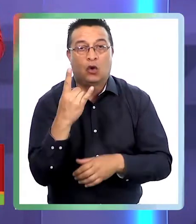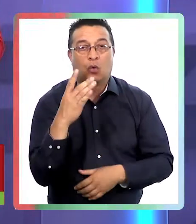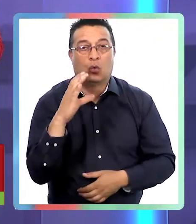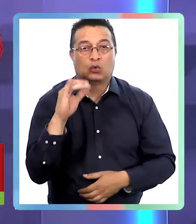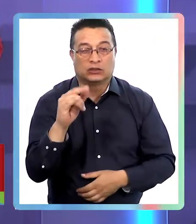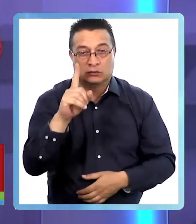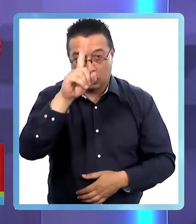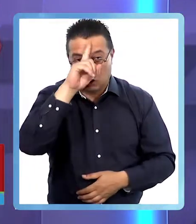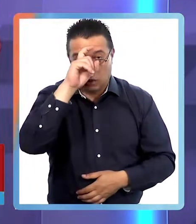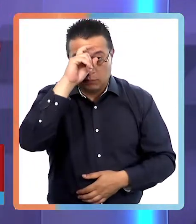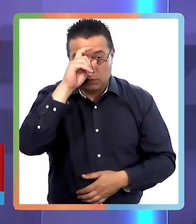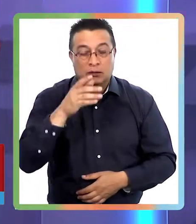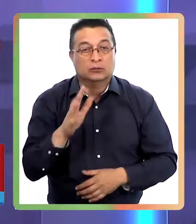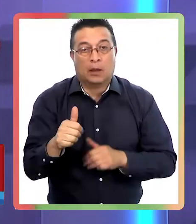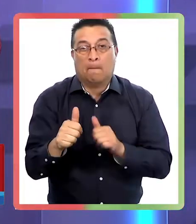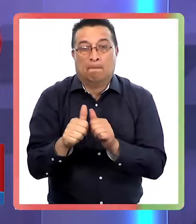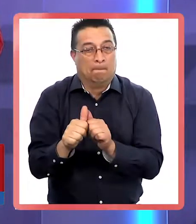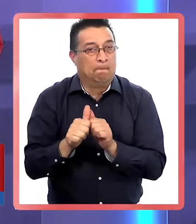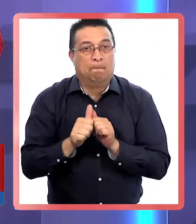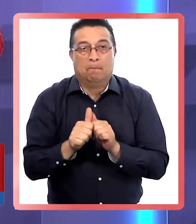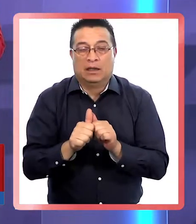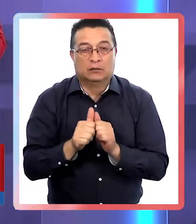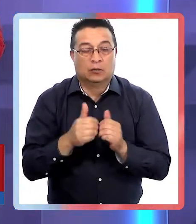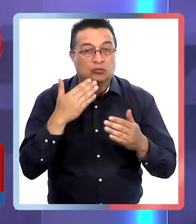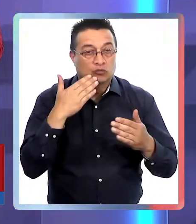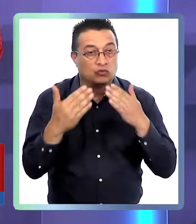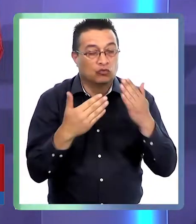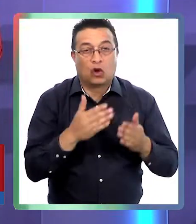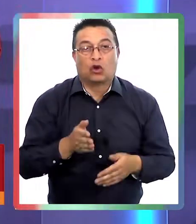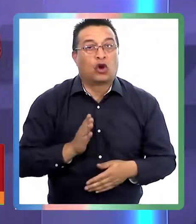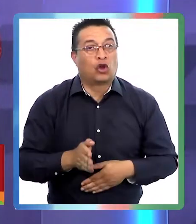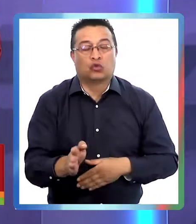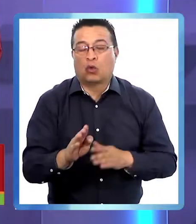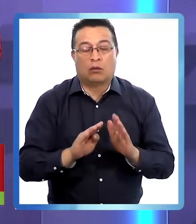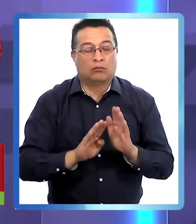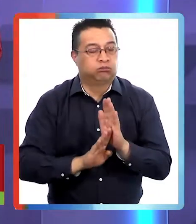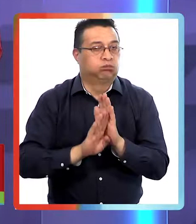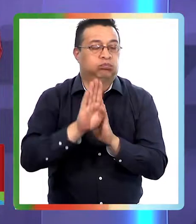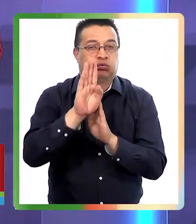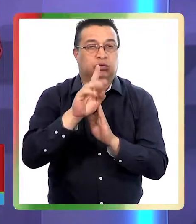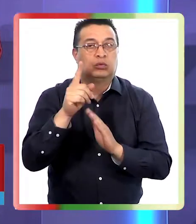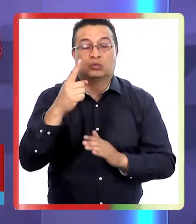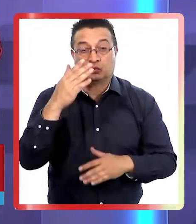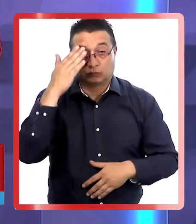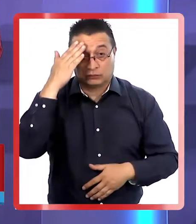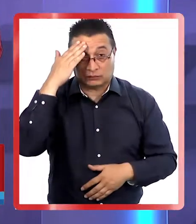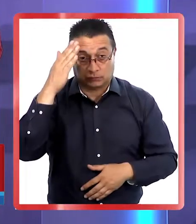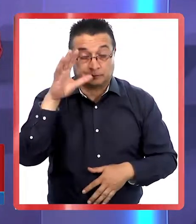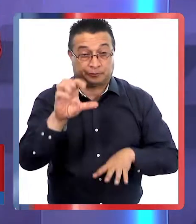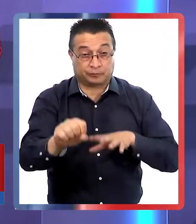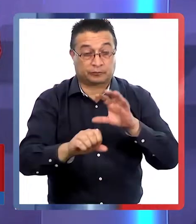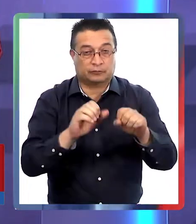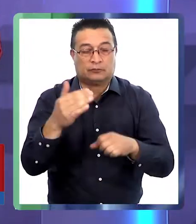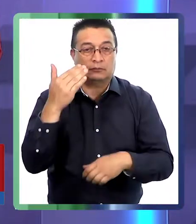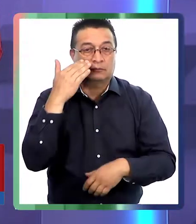Los hospitales seguirán presionados porque los contagios continúan disparados. En la última jornada se detectaron